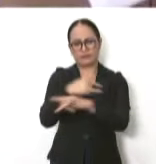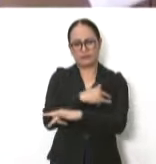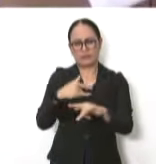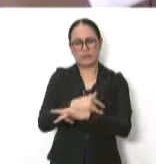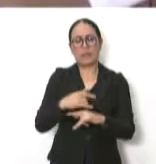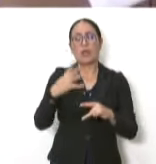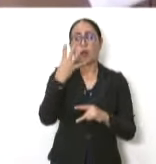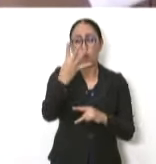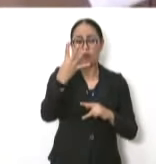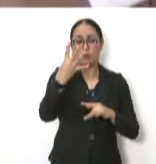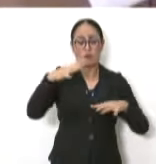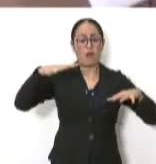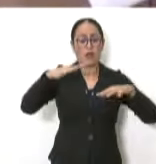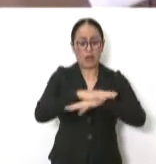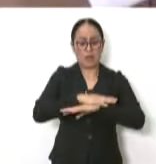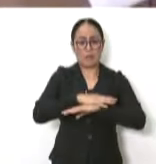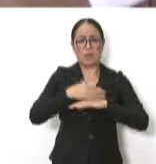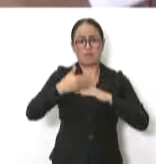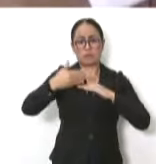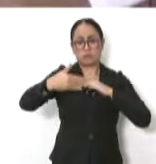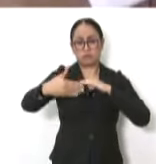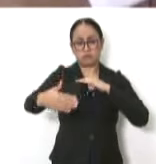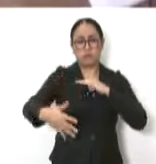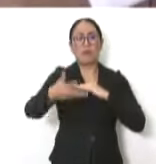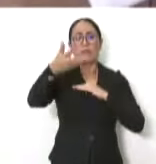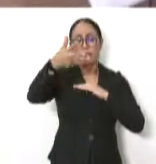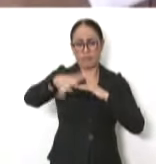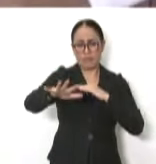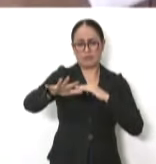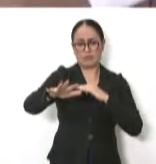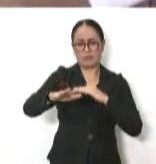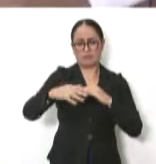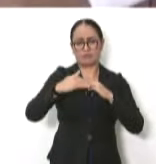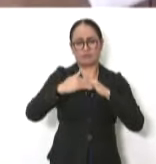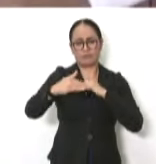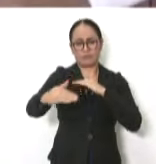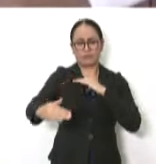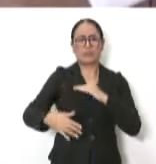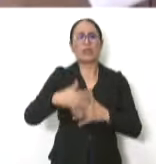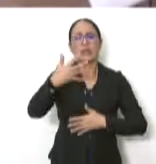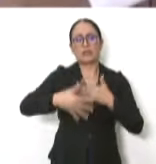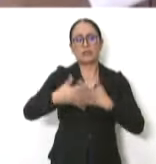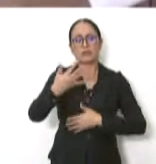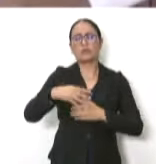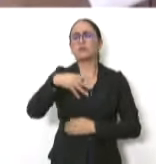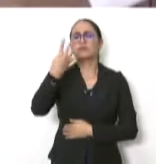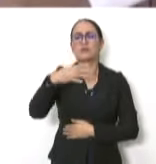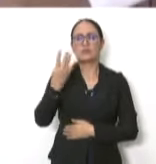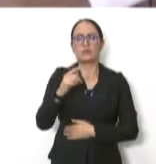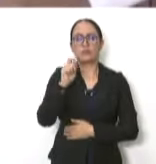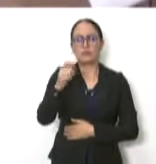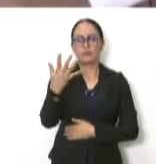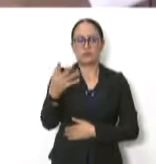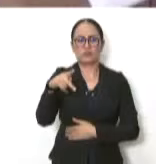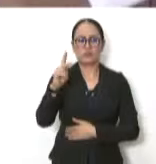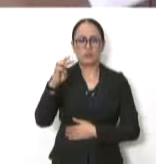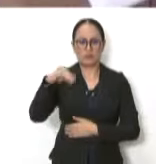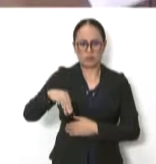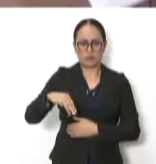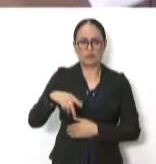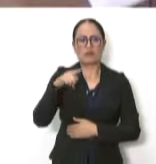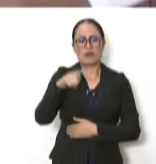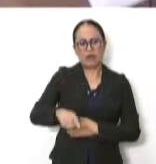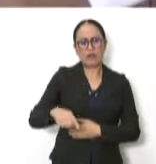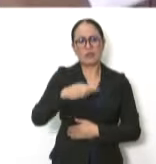10 carriles en los 14.5 kilómetros de autopista México-Acapulco, correspondientes al municipio